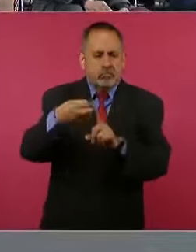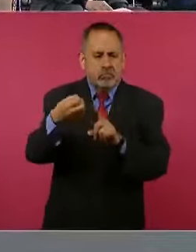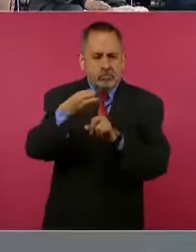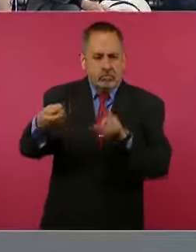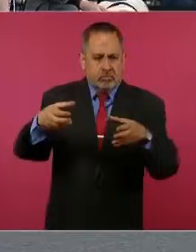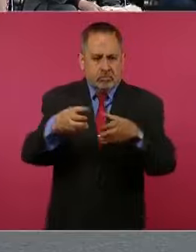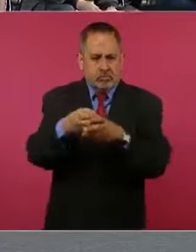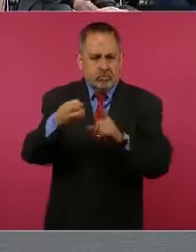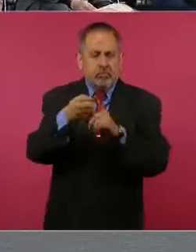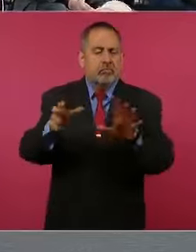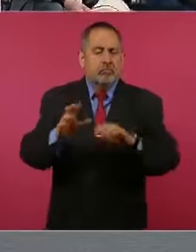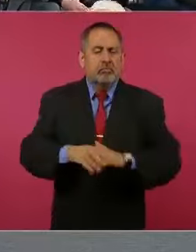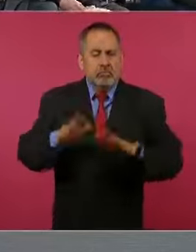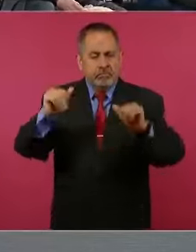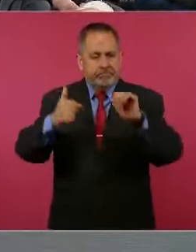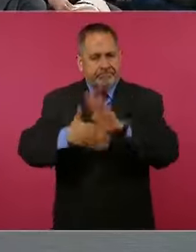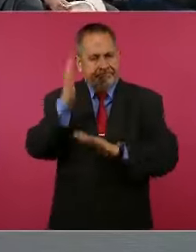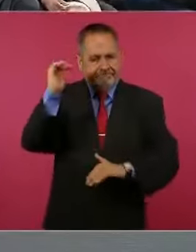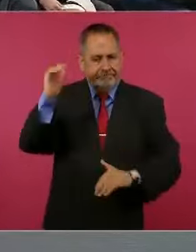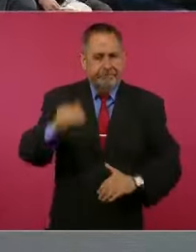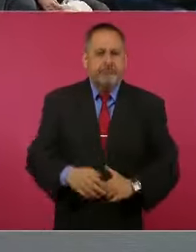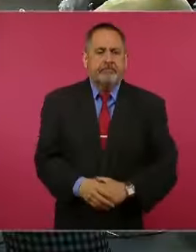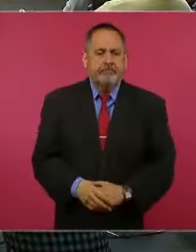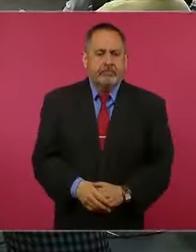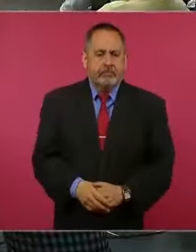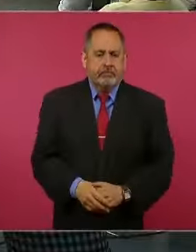democrático Bueno adiós